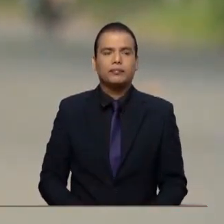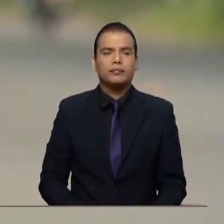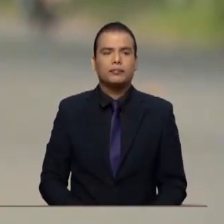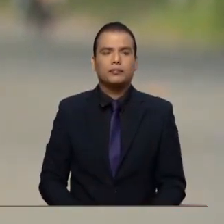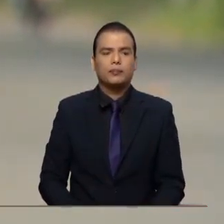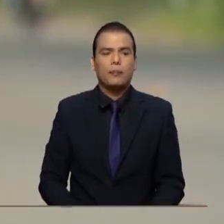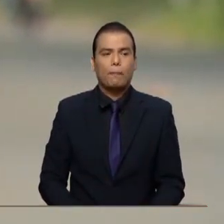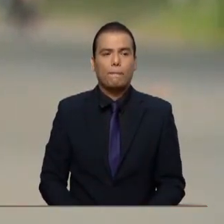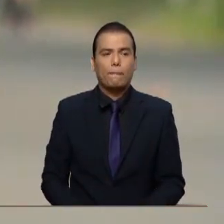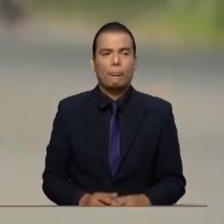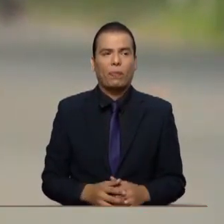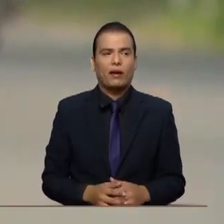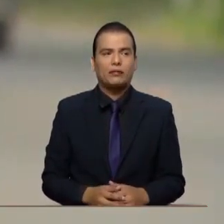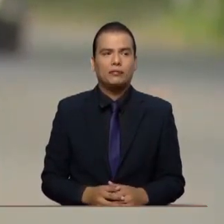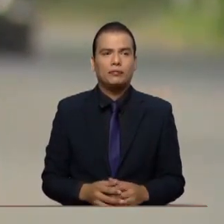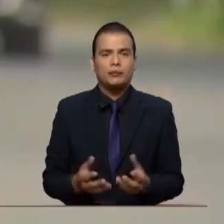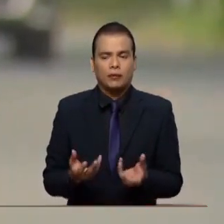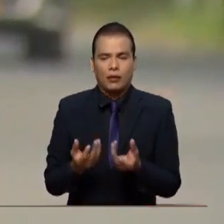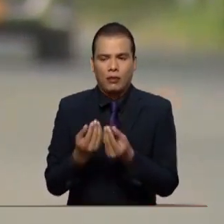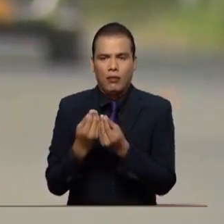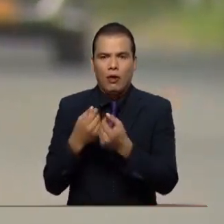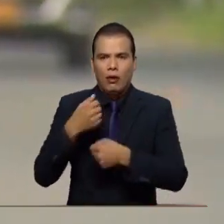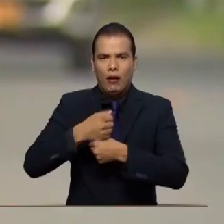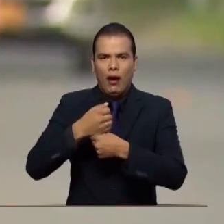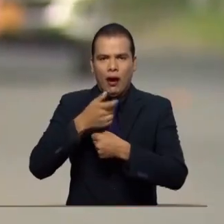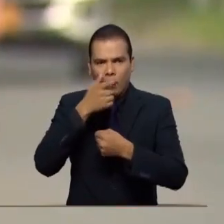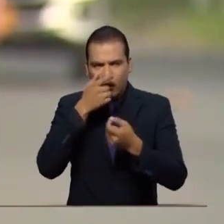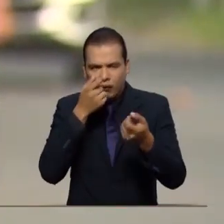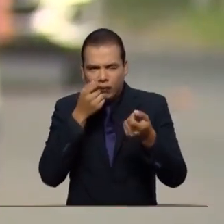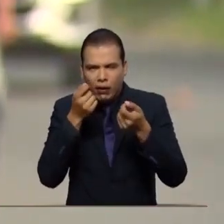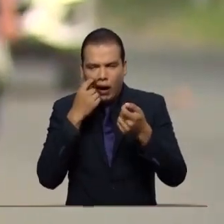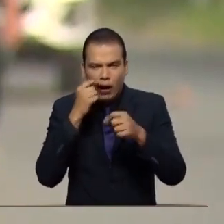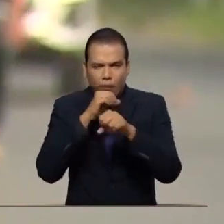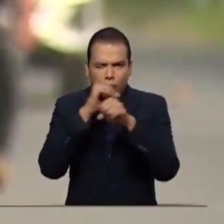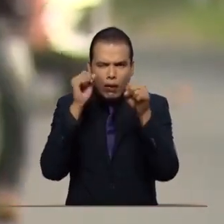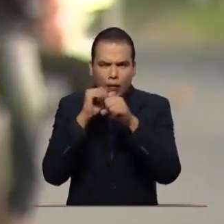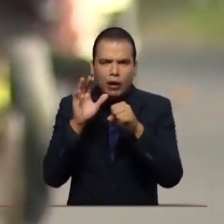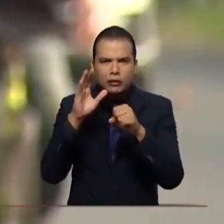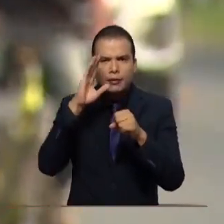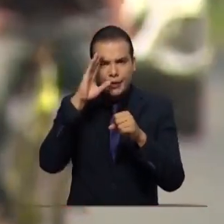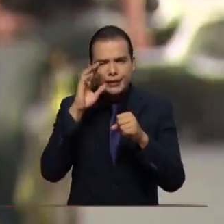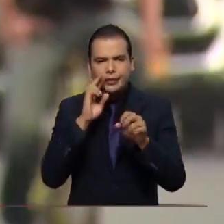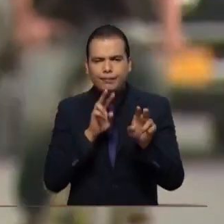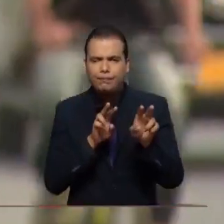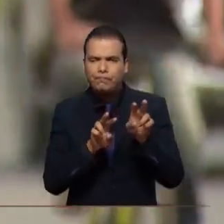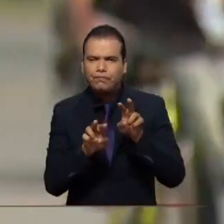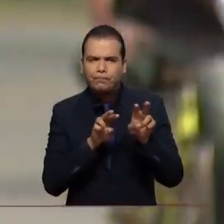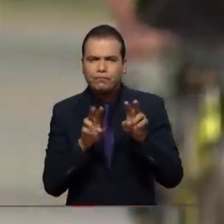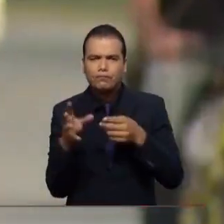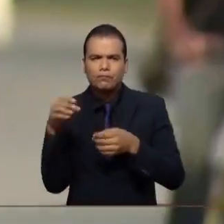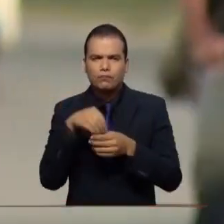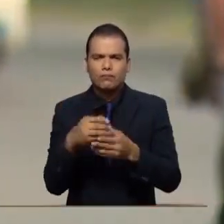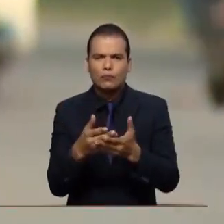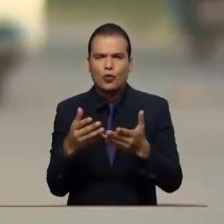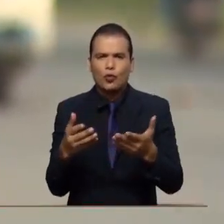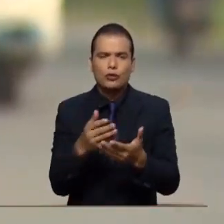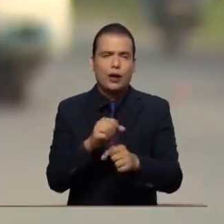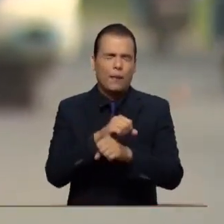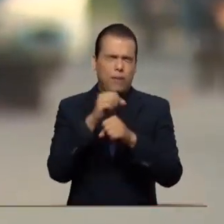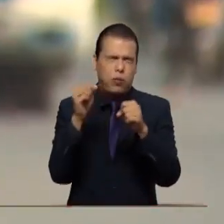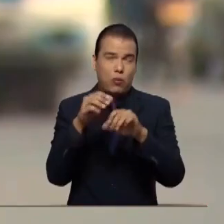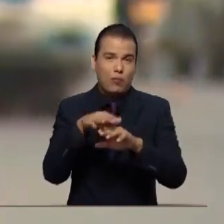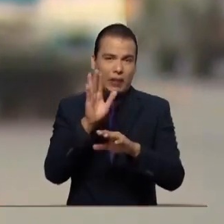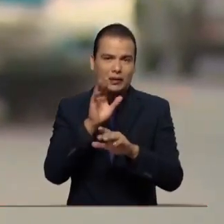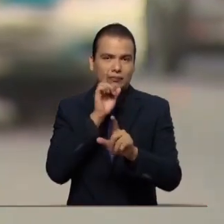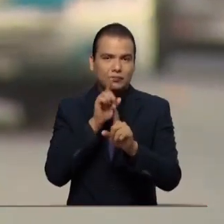Aquí estuvo personal antiexplosivos de la policía verificando que no hubiesen otros artefactos y que esto fuera una carnada para atraer